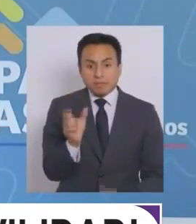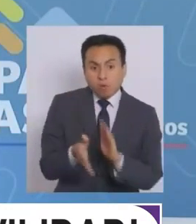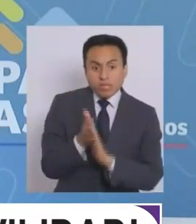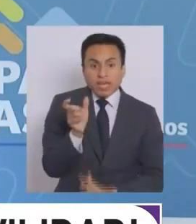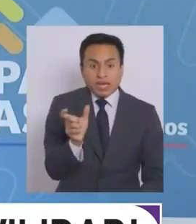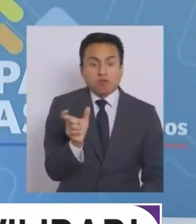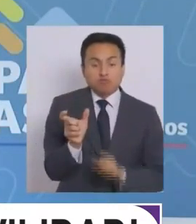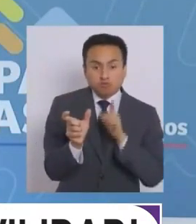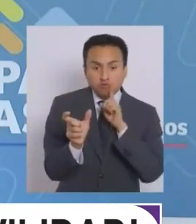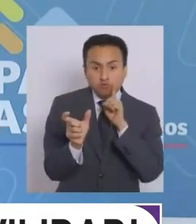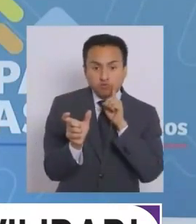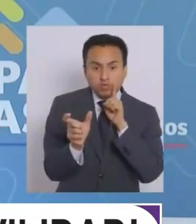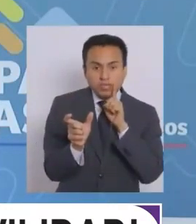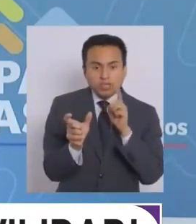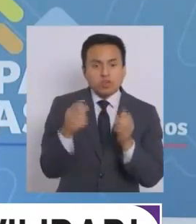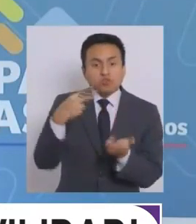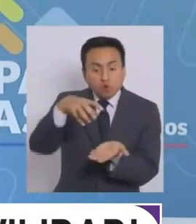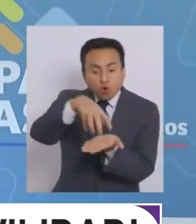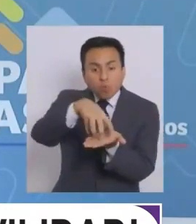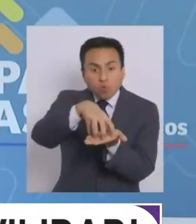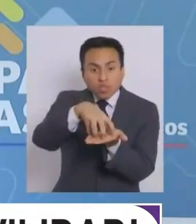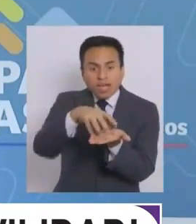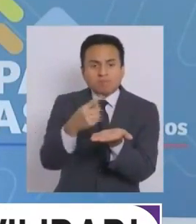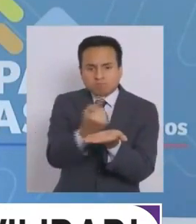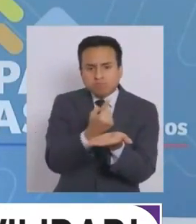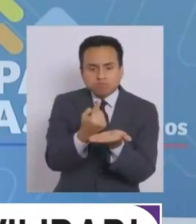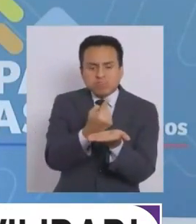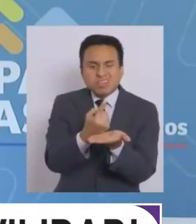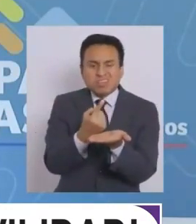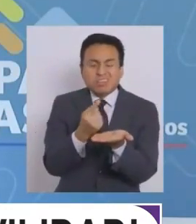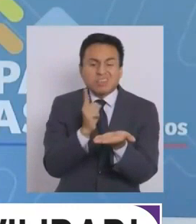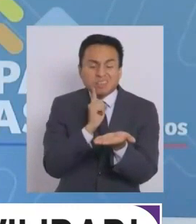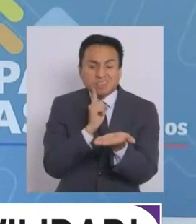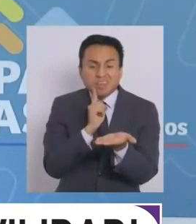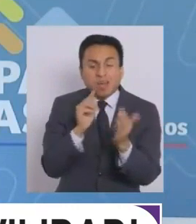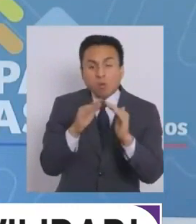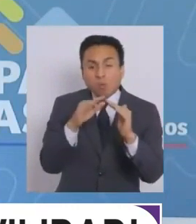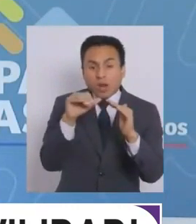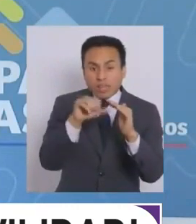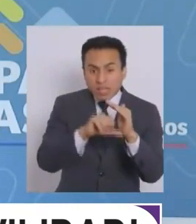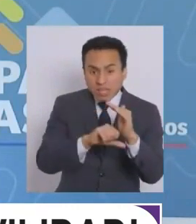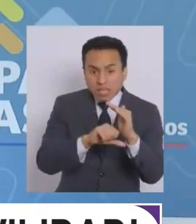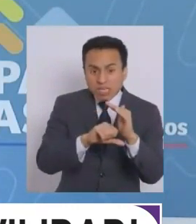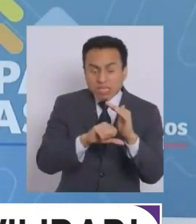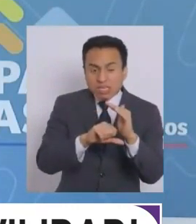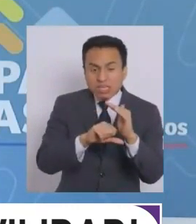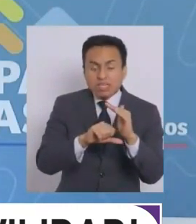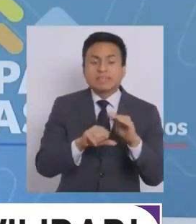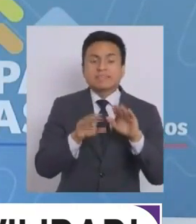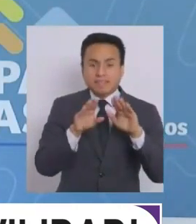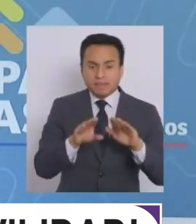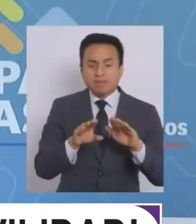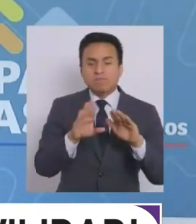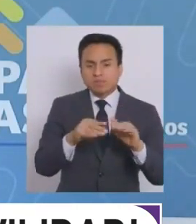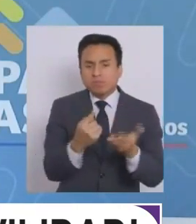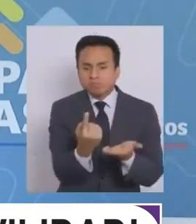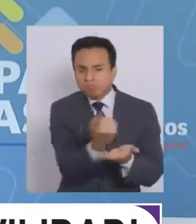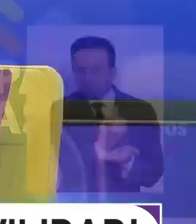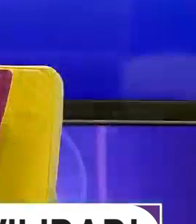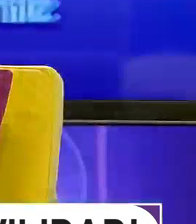pase de movilidad dentro de su propia comuna cuando están en comunas en